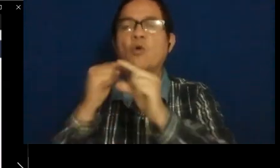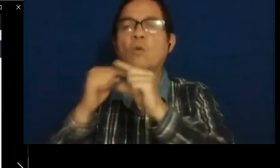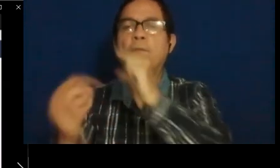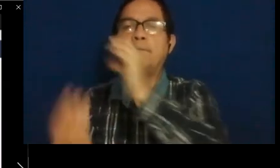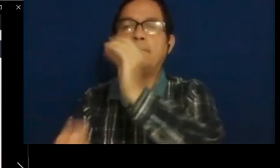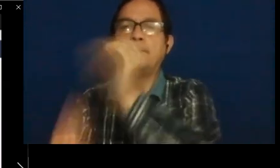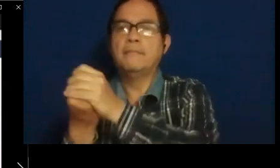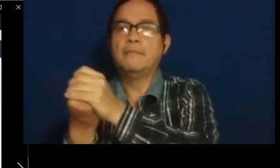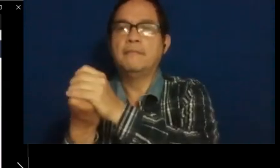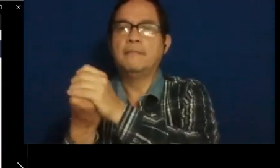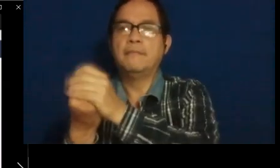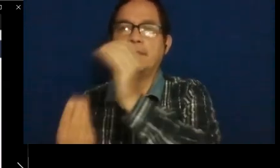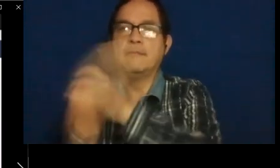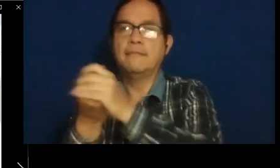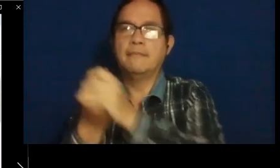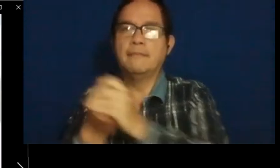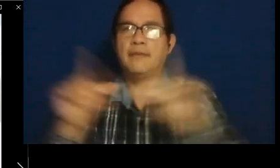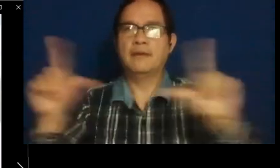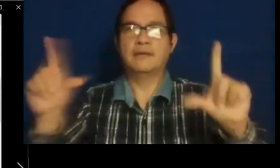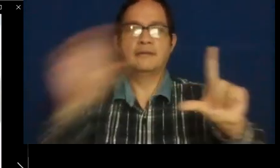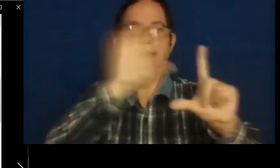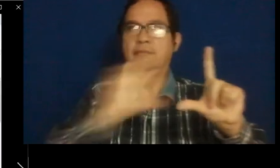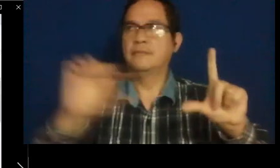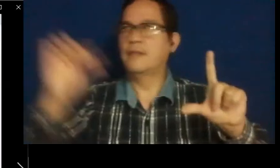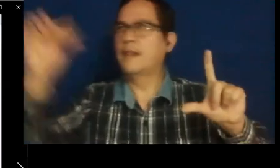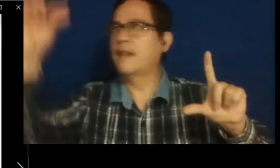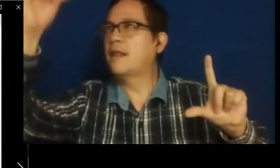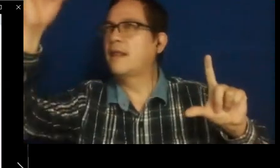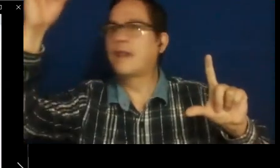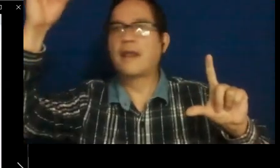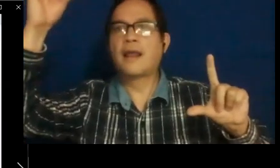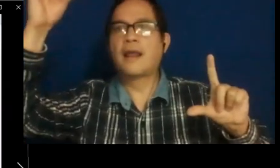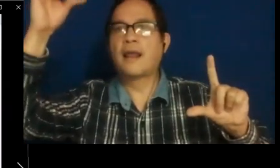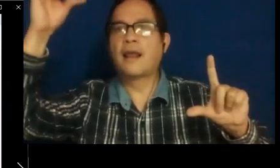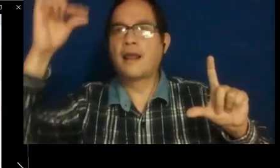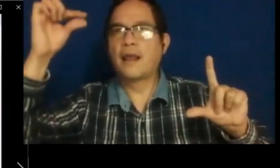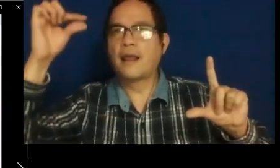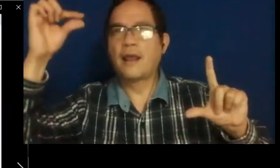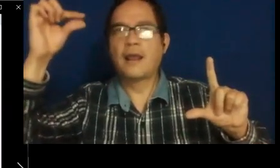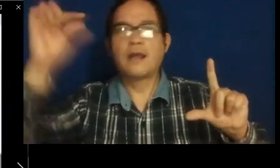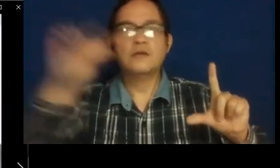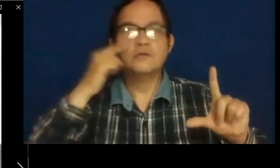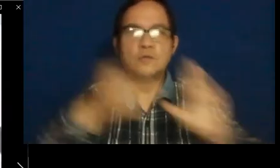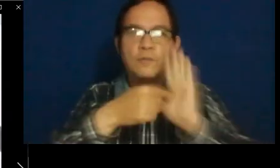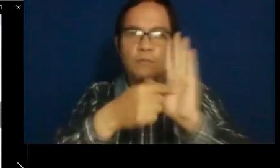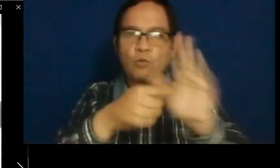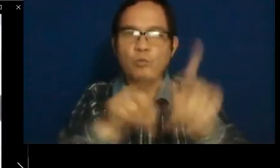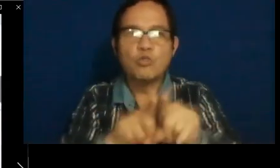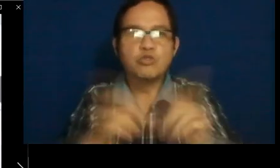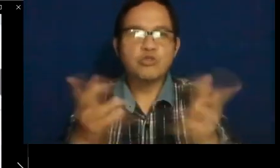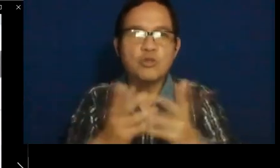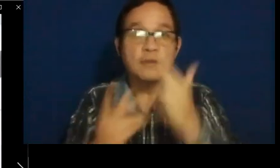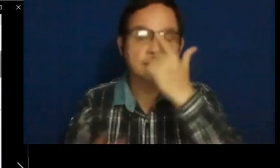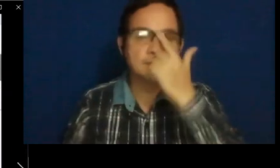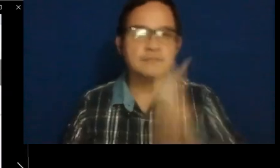para que no tengamos dificultades. ¿Qué es lo del tema del correo interno? Entonces usted vaya por aquí a su foro de discusión, ¿sí? Está